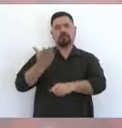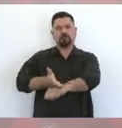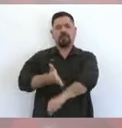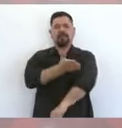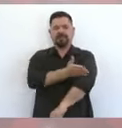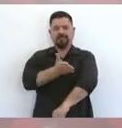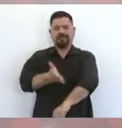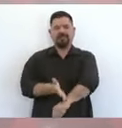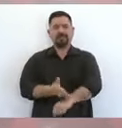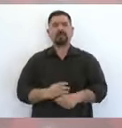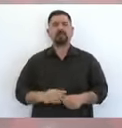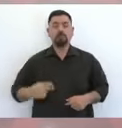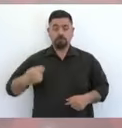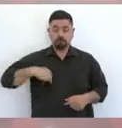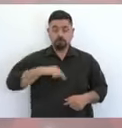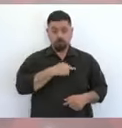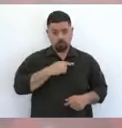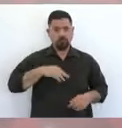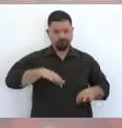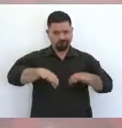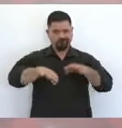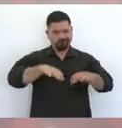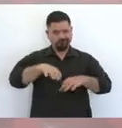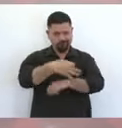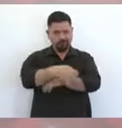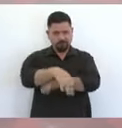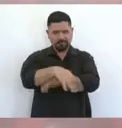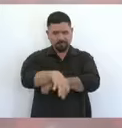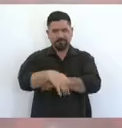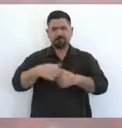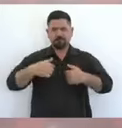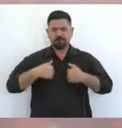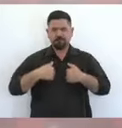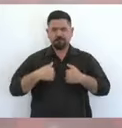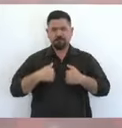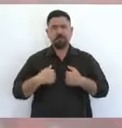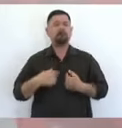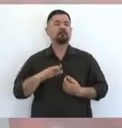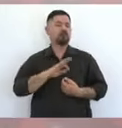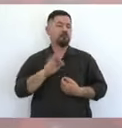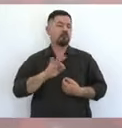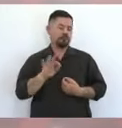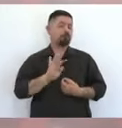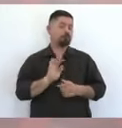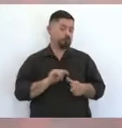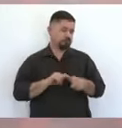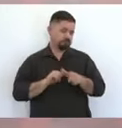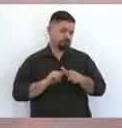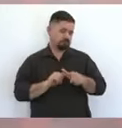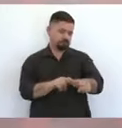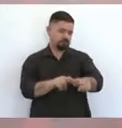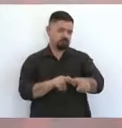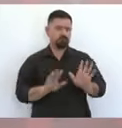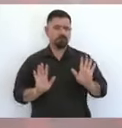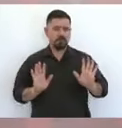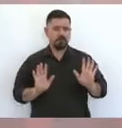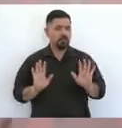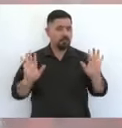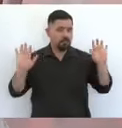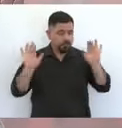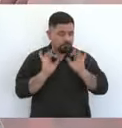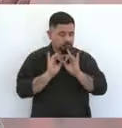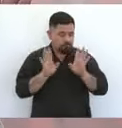Mientras estemos nosotros, y puede ser que continúe, pero no